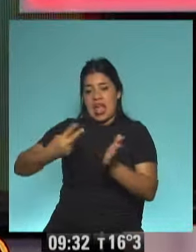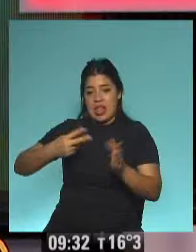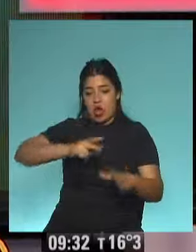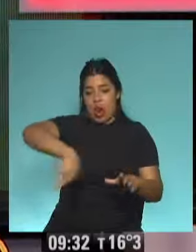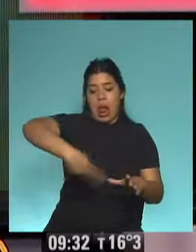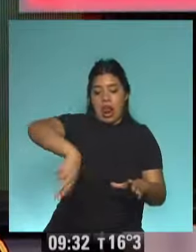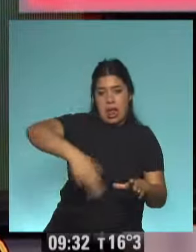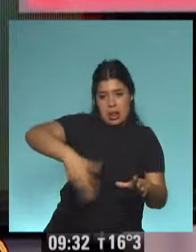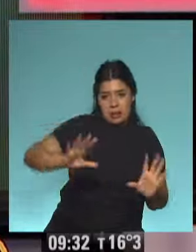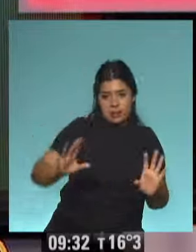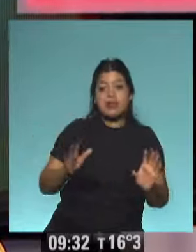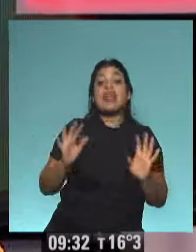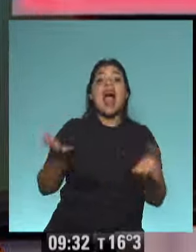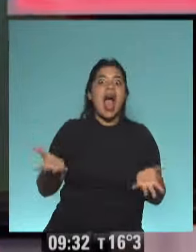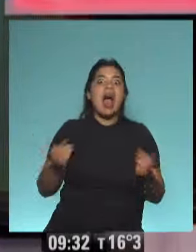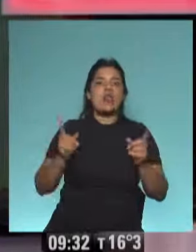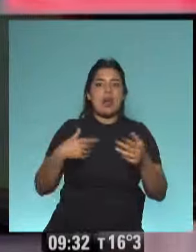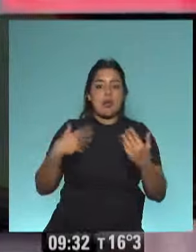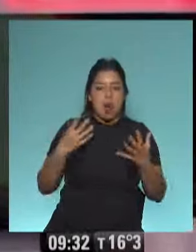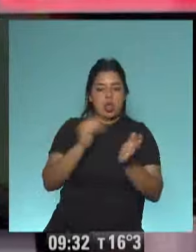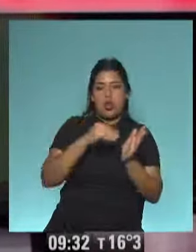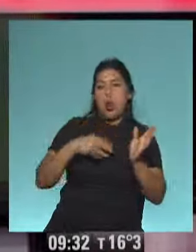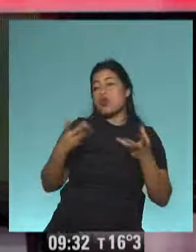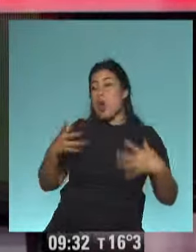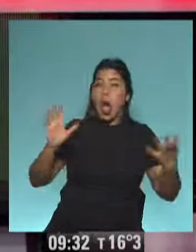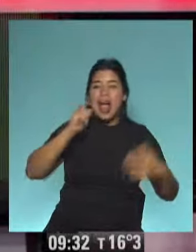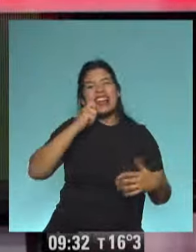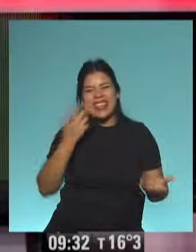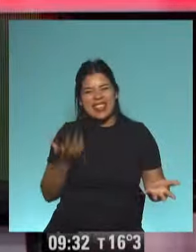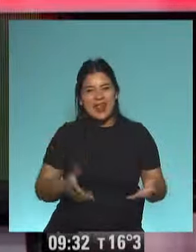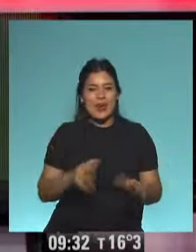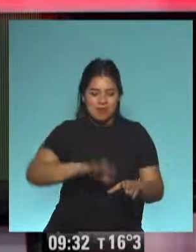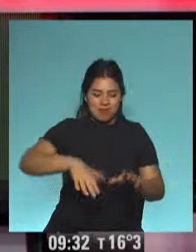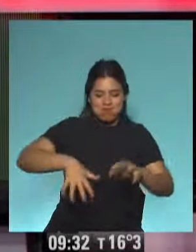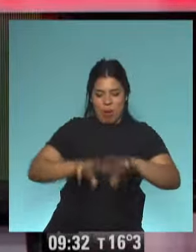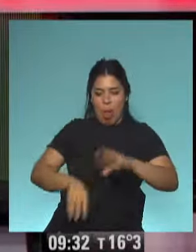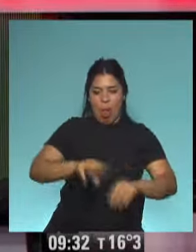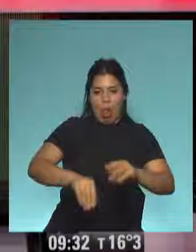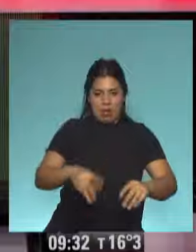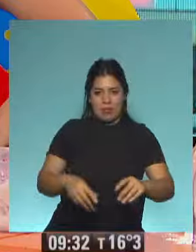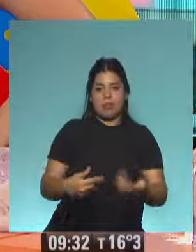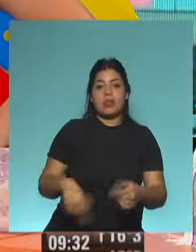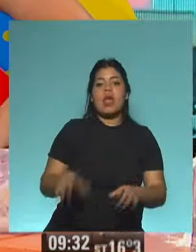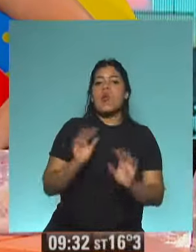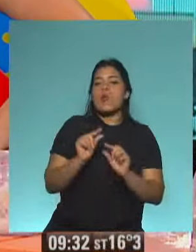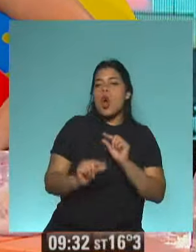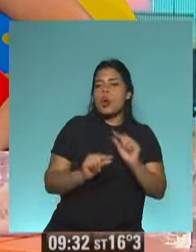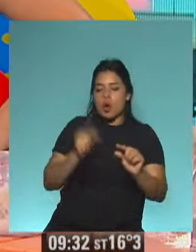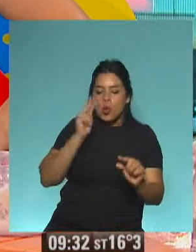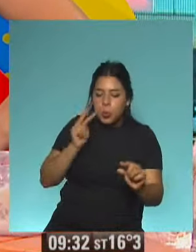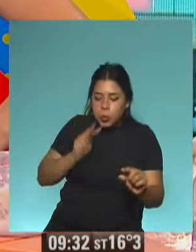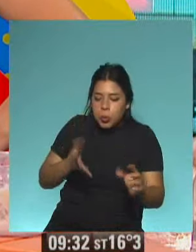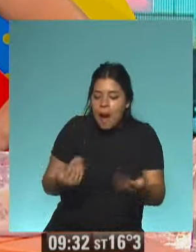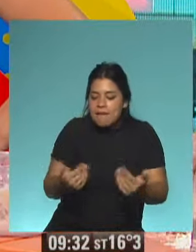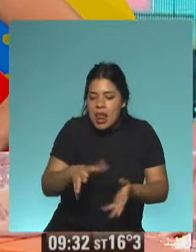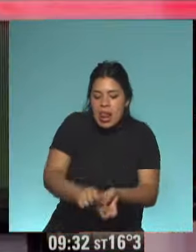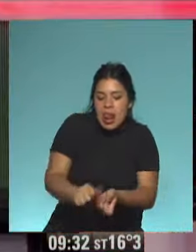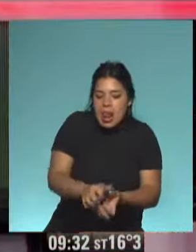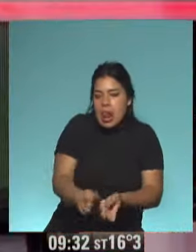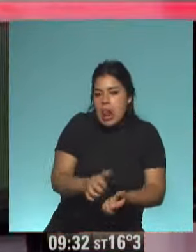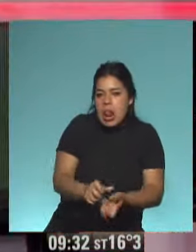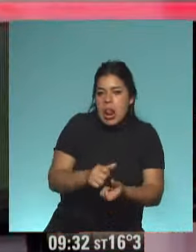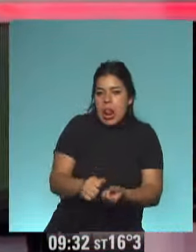enchastras un poco, sí. que eso es lindo y también. Y ahí empiezan a unir. Y se van dando cuenta si por ahí le falta un poquito de agua. ¿Más agua, Caro? No, no, porque ahora en